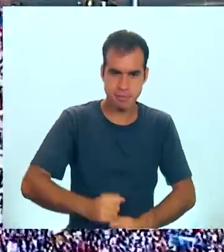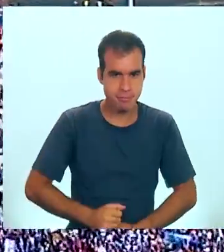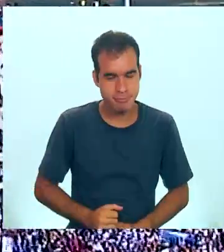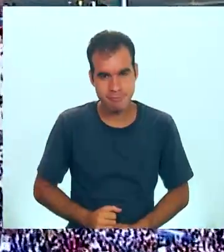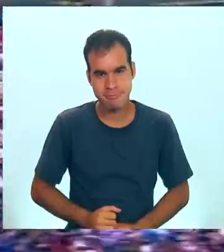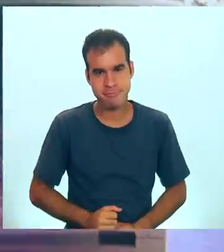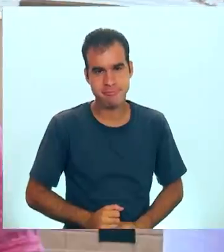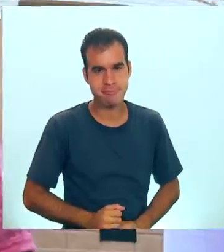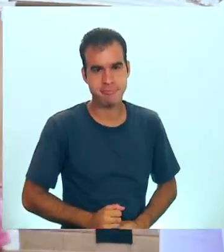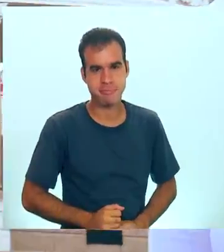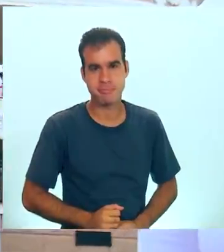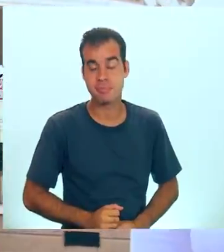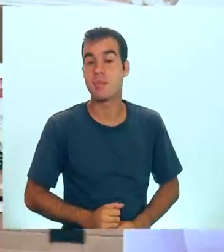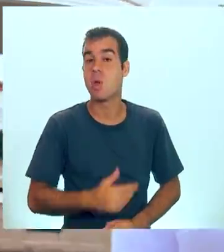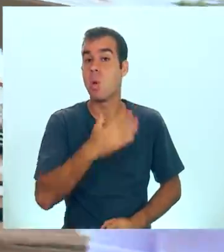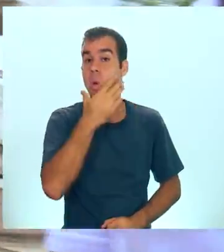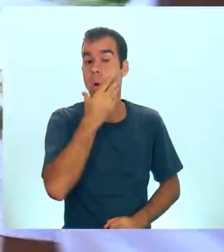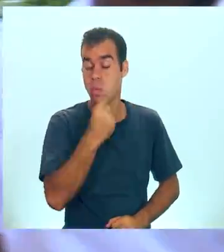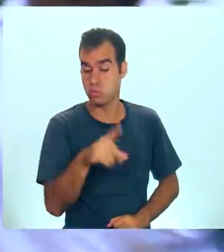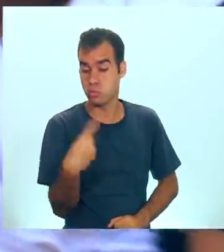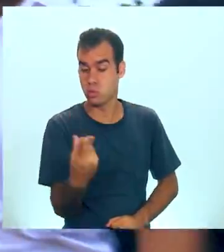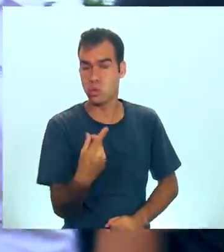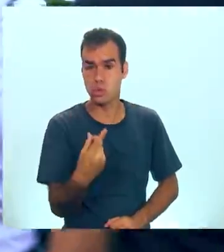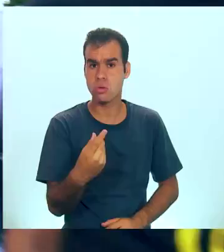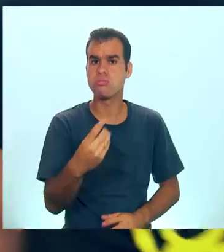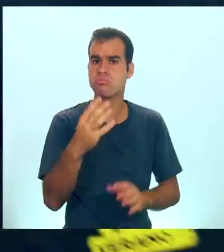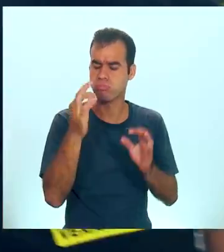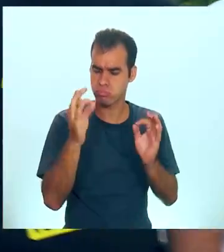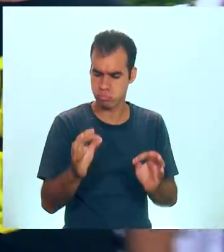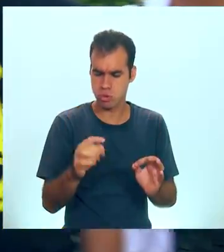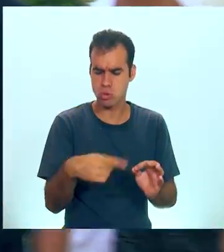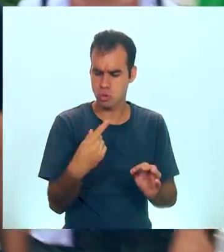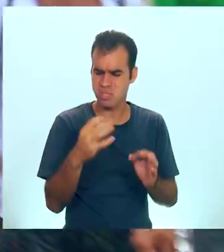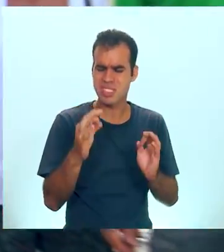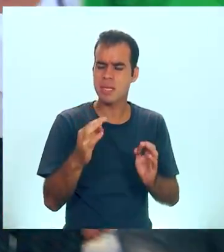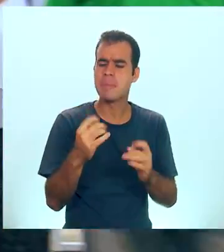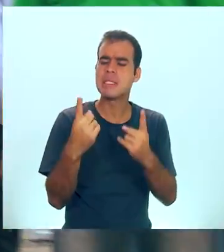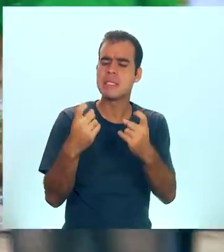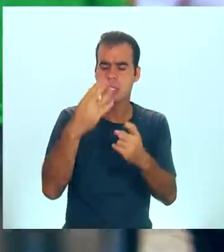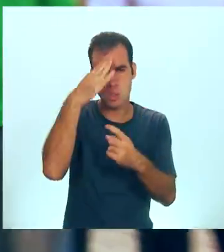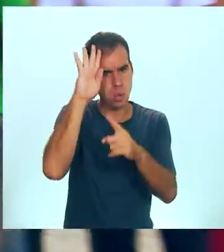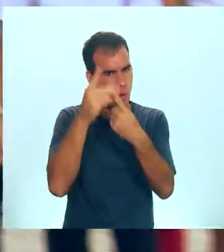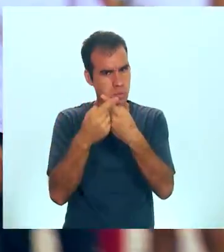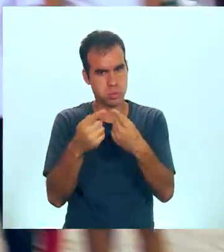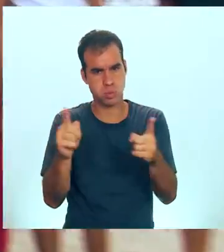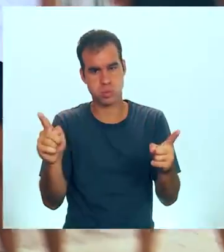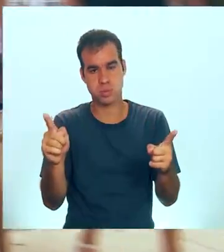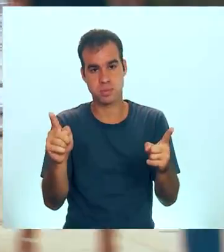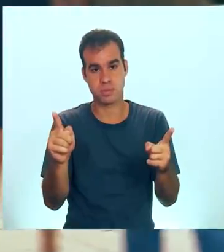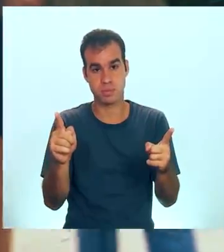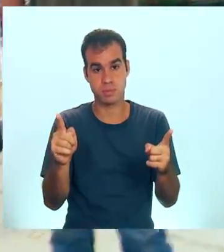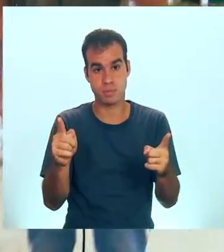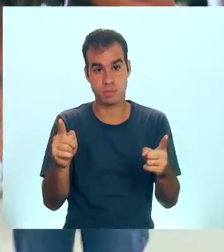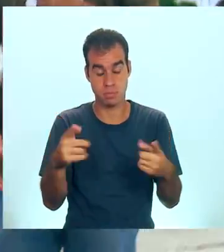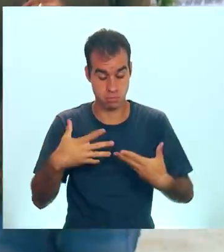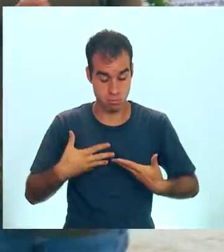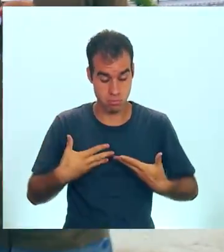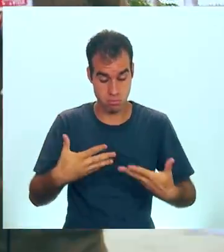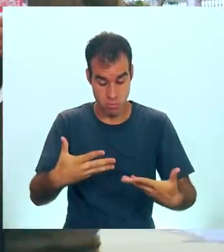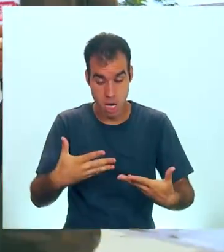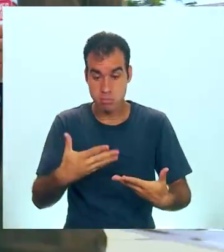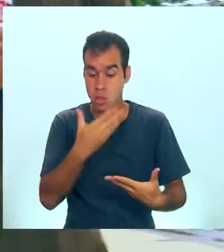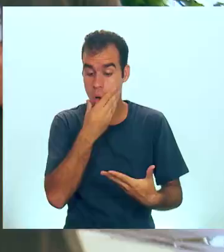ganaremos. Los jóvenes no solo somos el presente, sino también el futuro de nuestra nación. El sentido de pertenencia